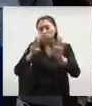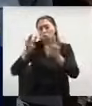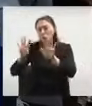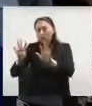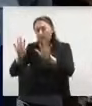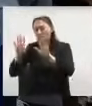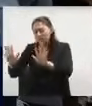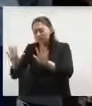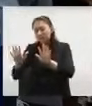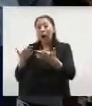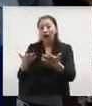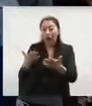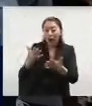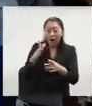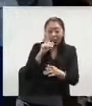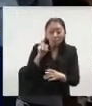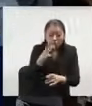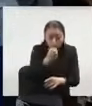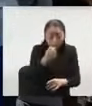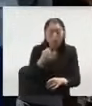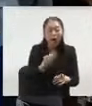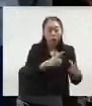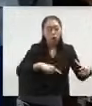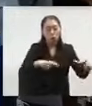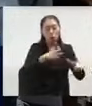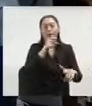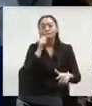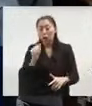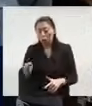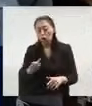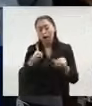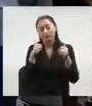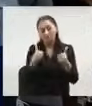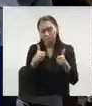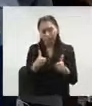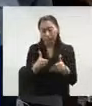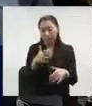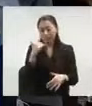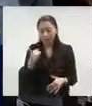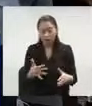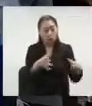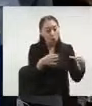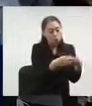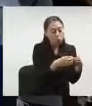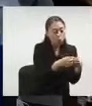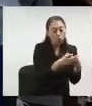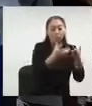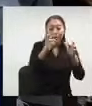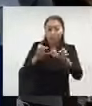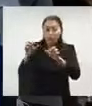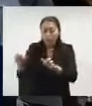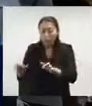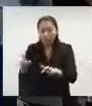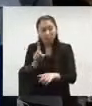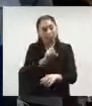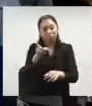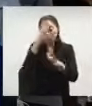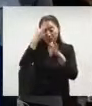una sede, mejor, pero depende de los comisionados. Y hay un grupo de comisionados, ¿verdad?, pues que no está de